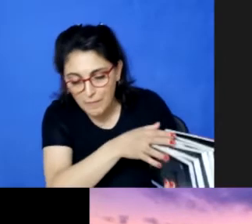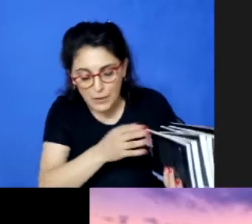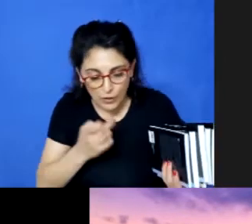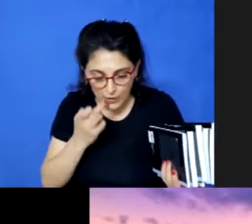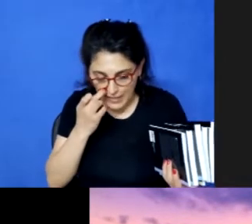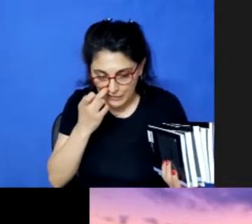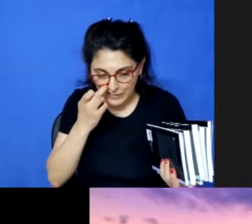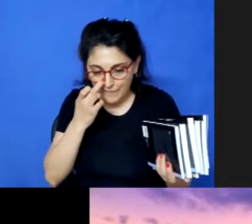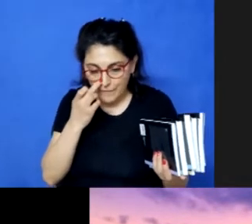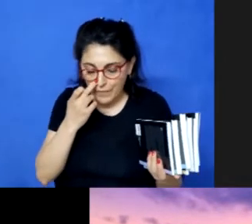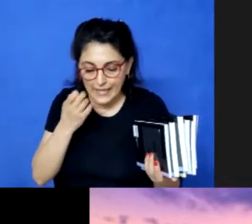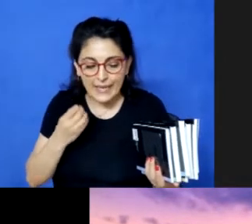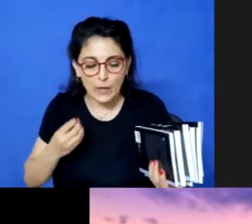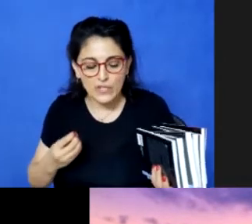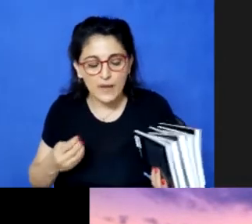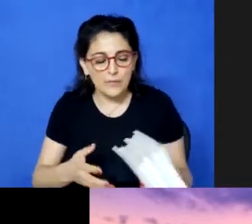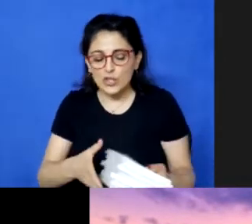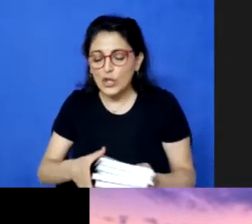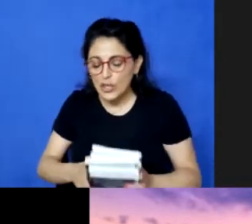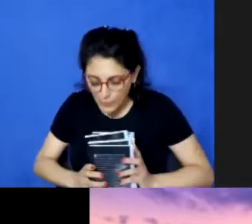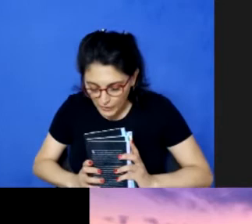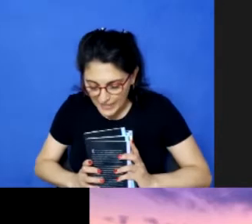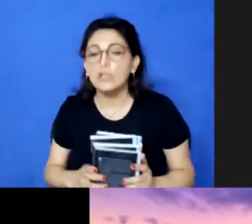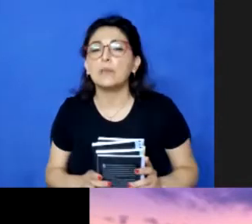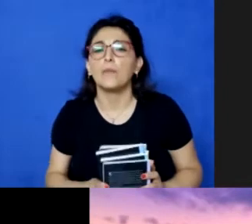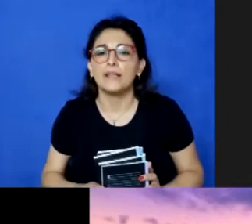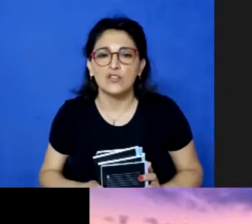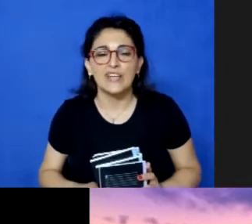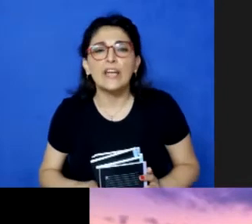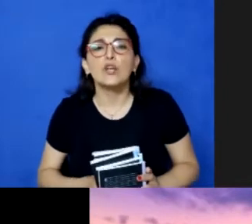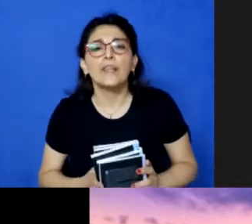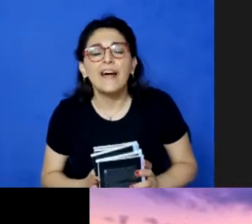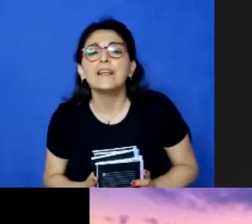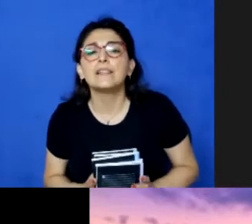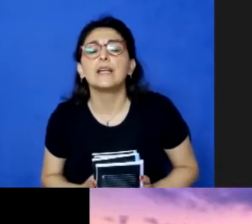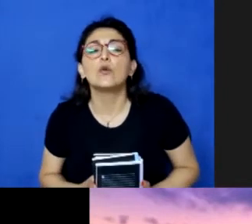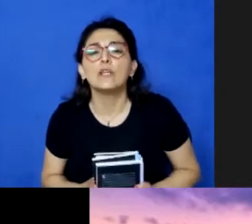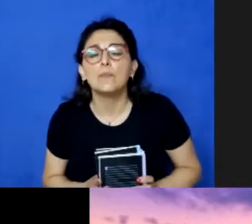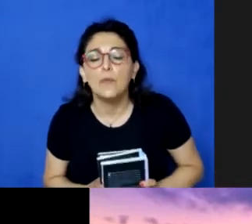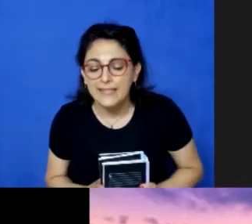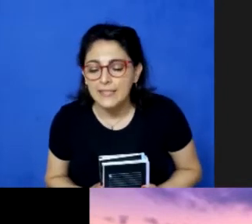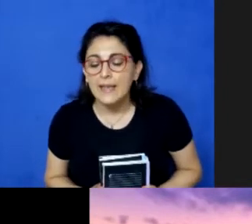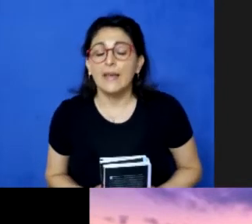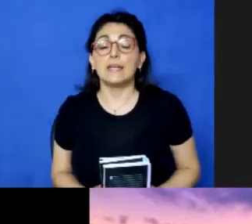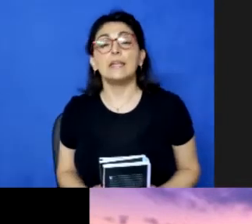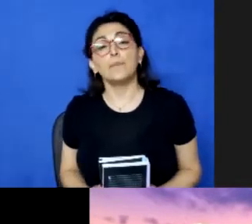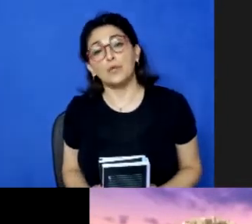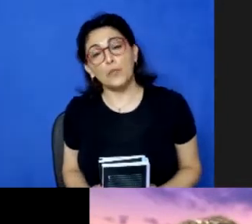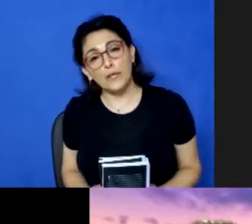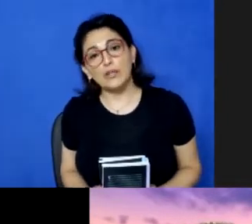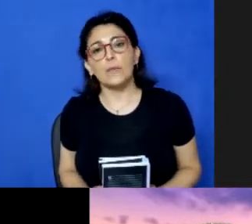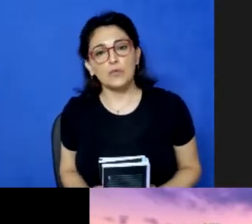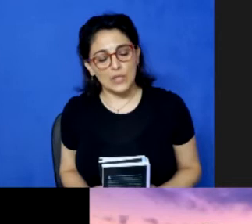que me envió la editorial Barinhaus, son los libros del último mes, o sea, las novedades del último mes. Y,